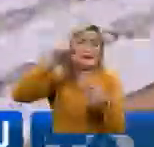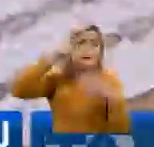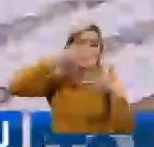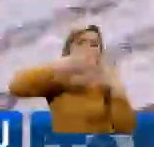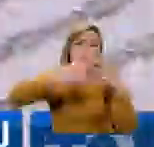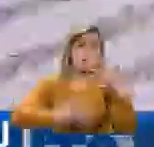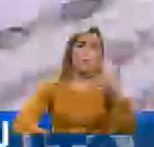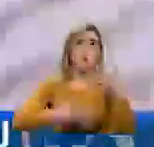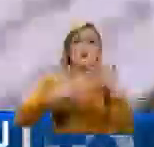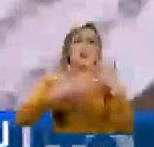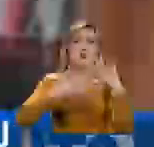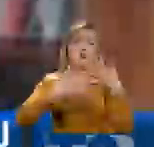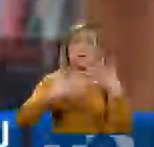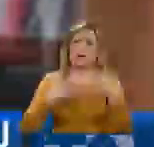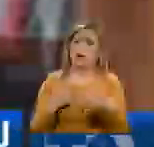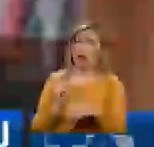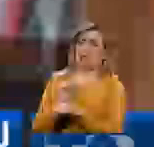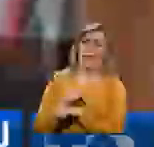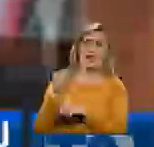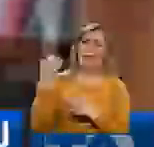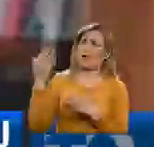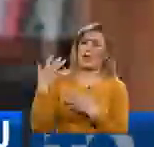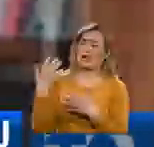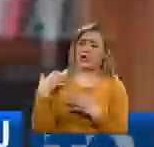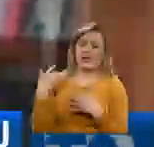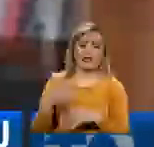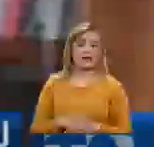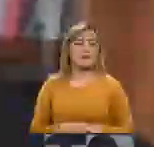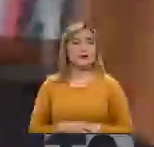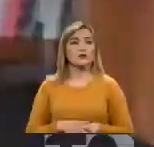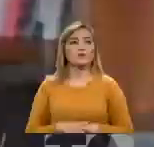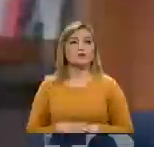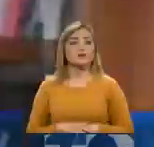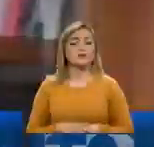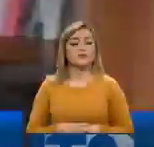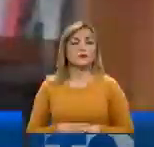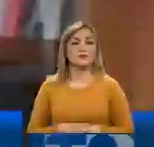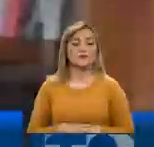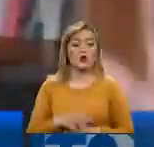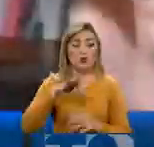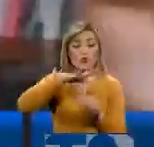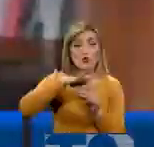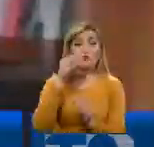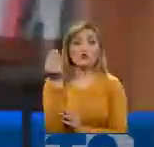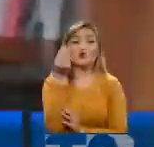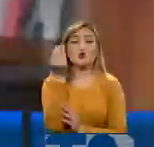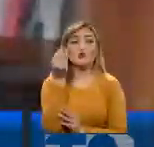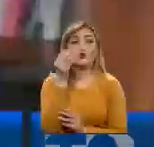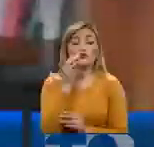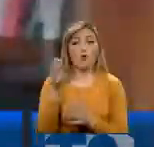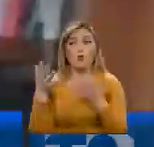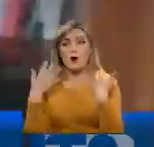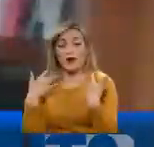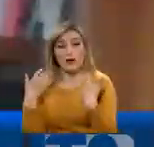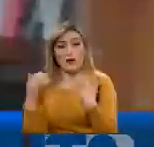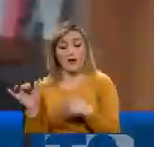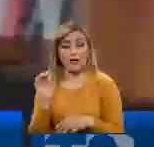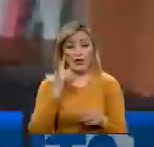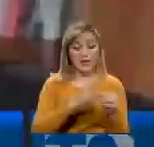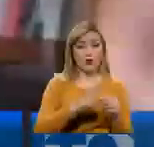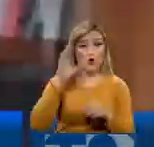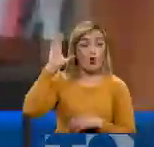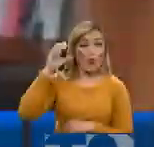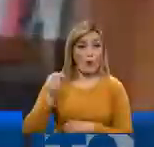y desencantados con el quehacer político electoral. No es lo mismo el voto joven, por ejemplo, de Guayaquil, de Quito,